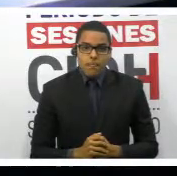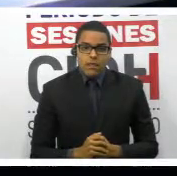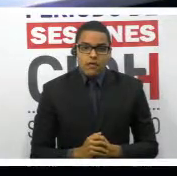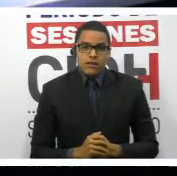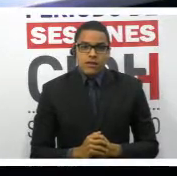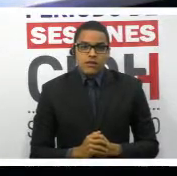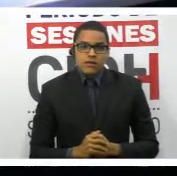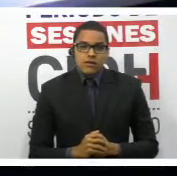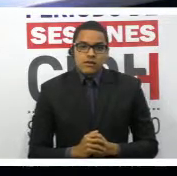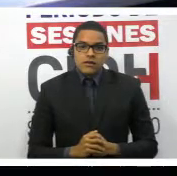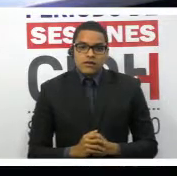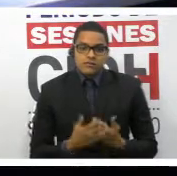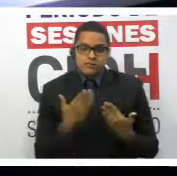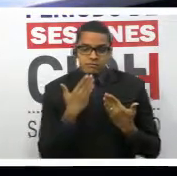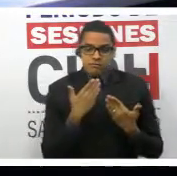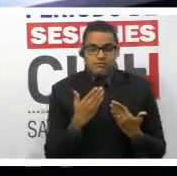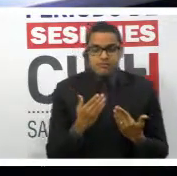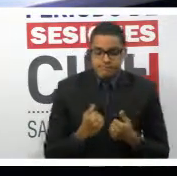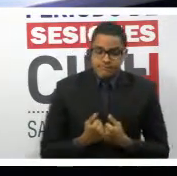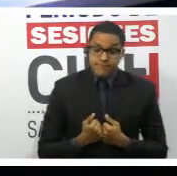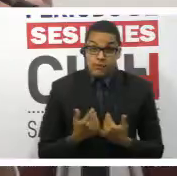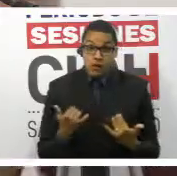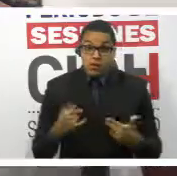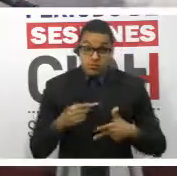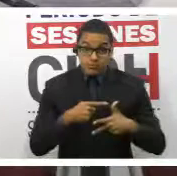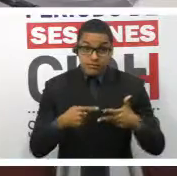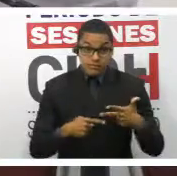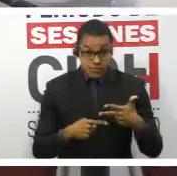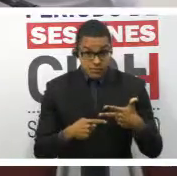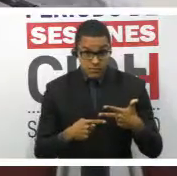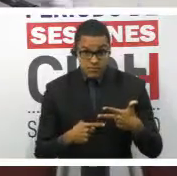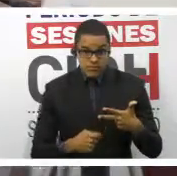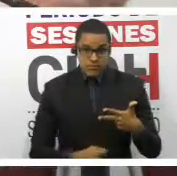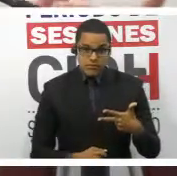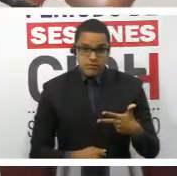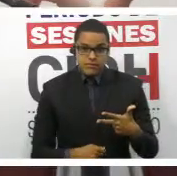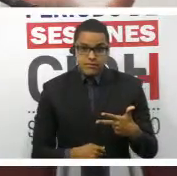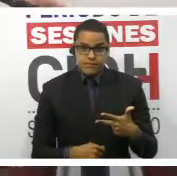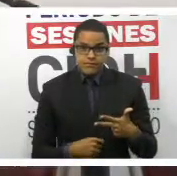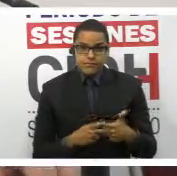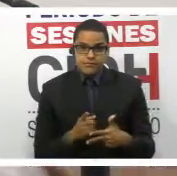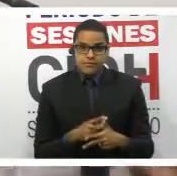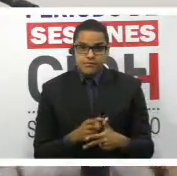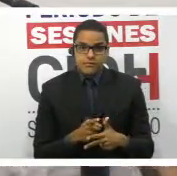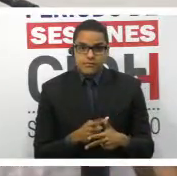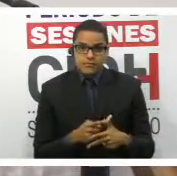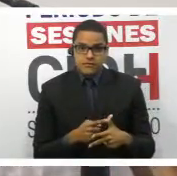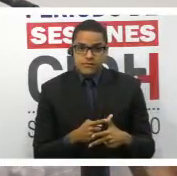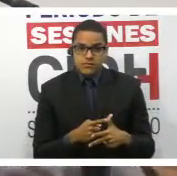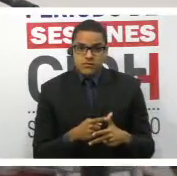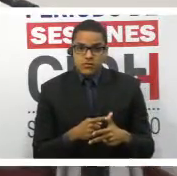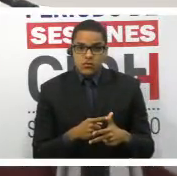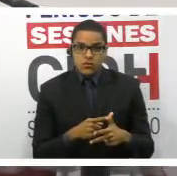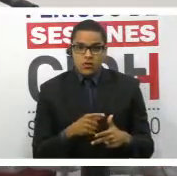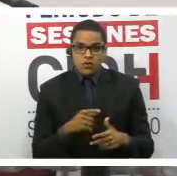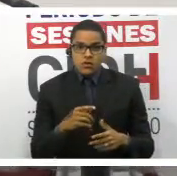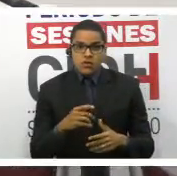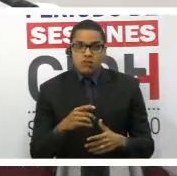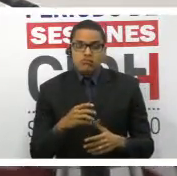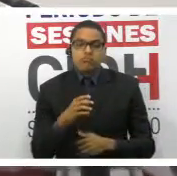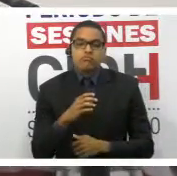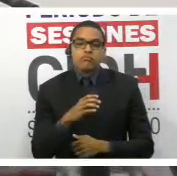y sólo comentar tres aspectos uno red y la organización red e argentina está trabajando en dos proyectos uno con